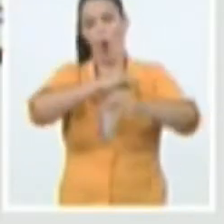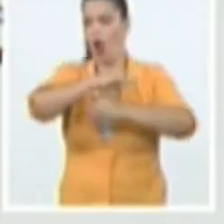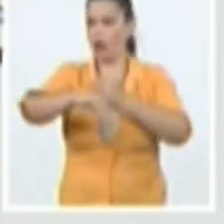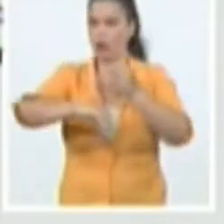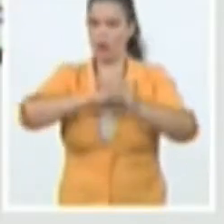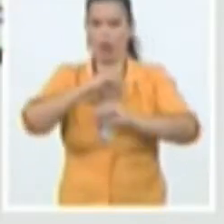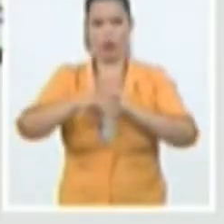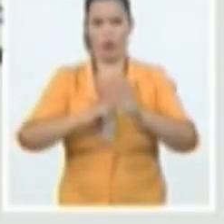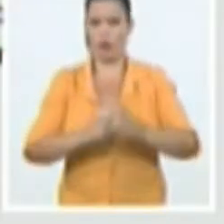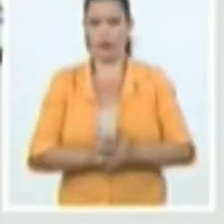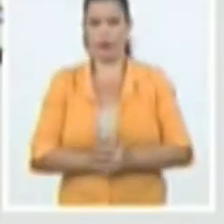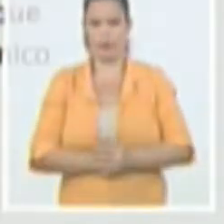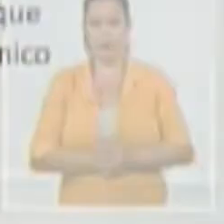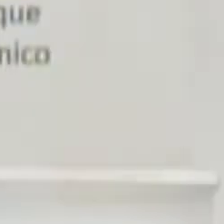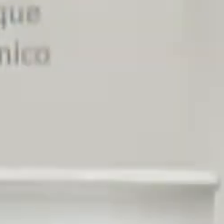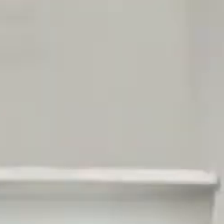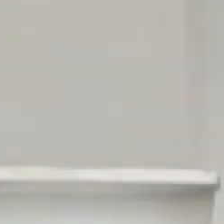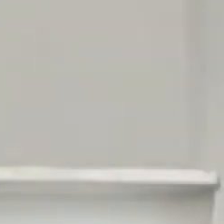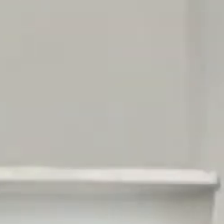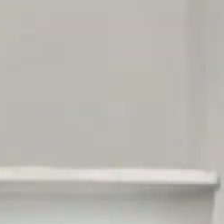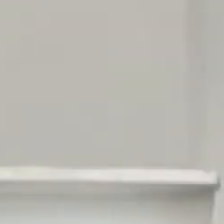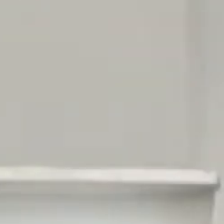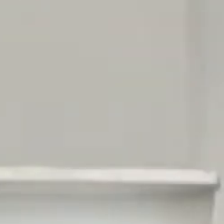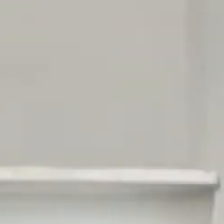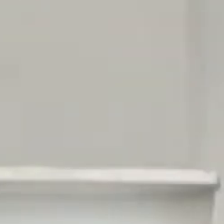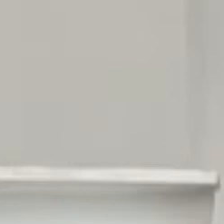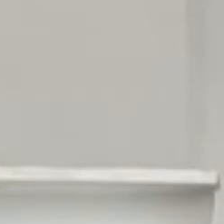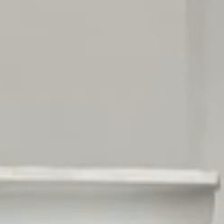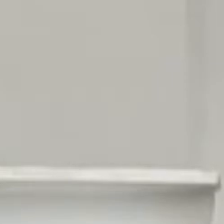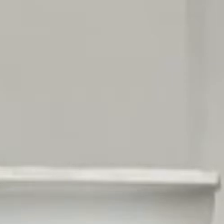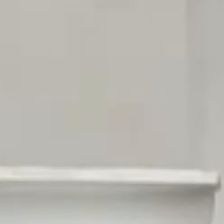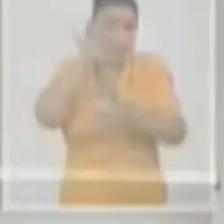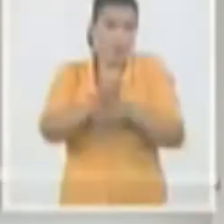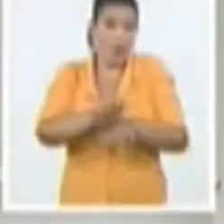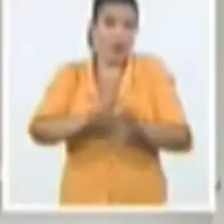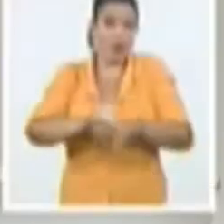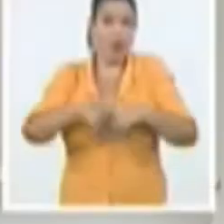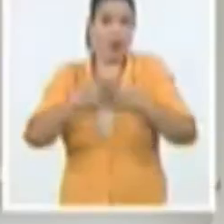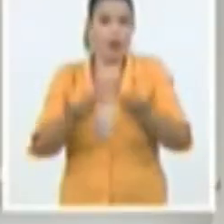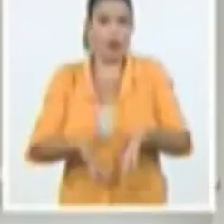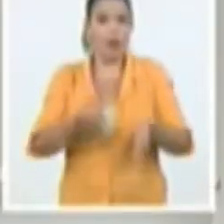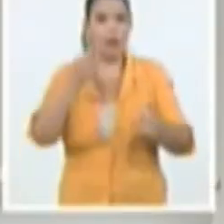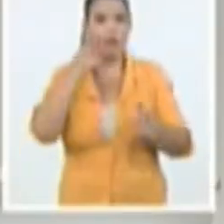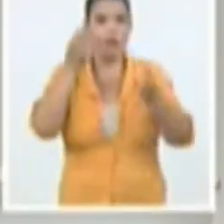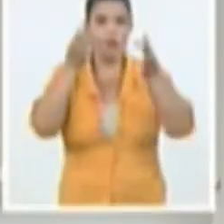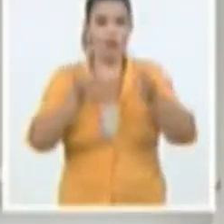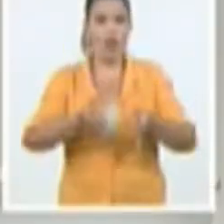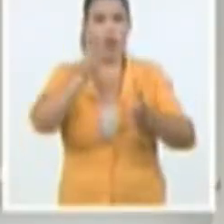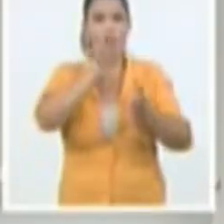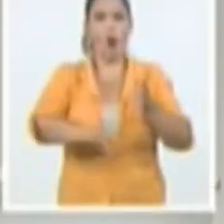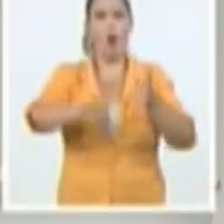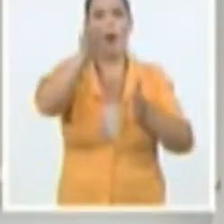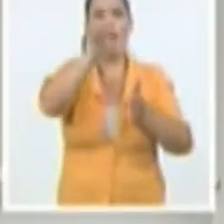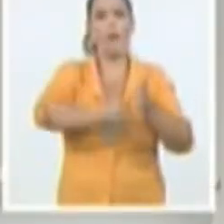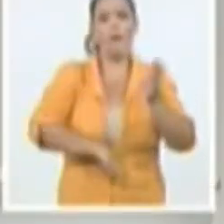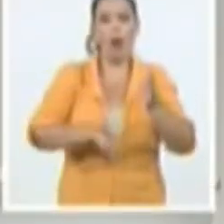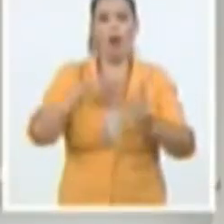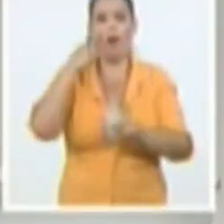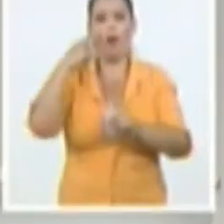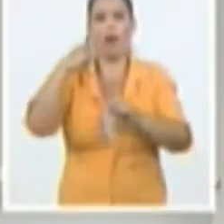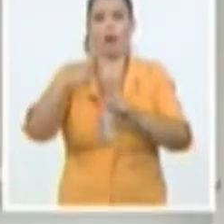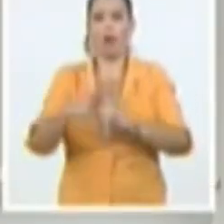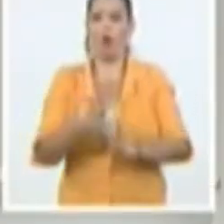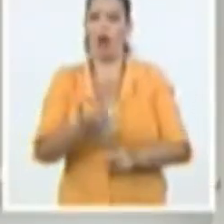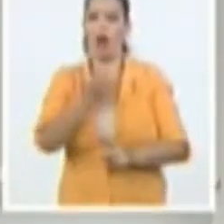era evidente que se trataba de un plan desestabilizador orquestado desde el exterior